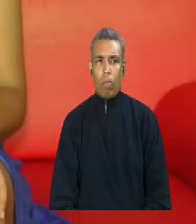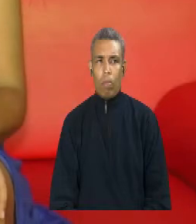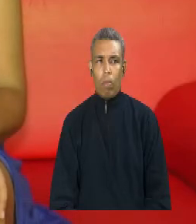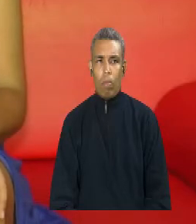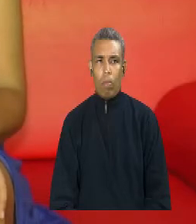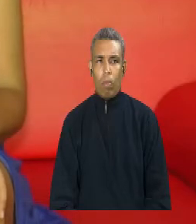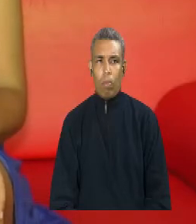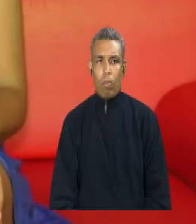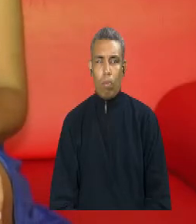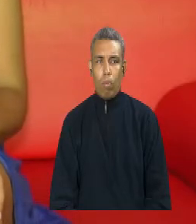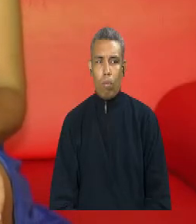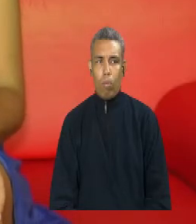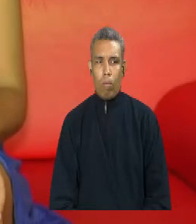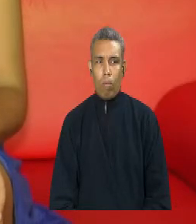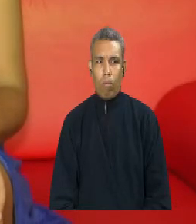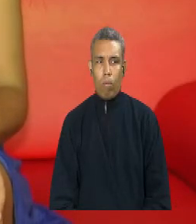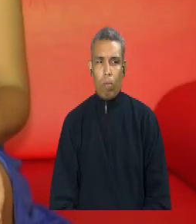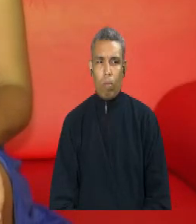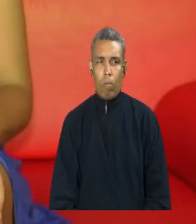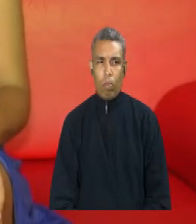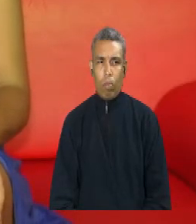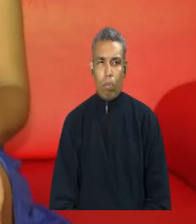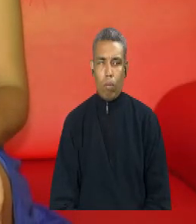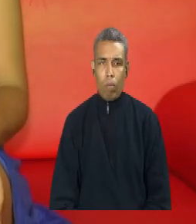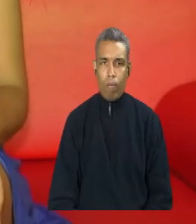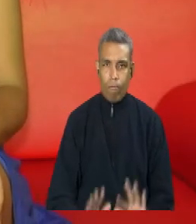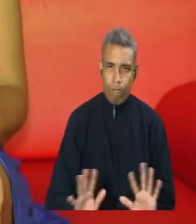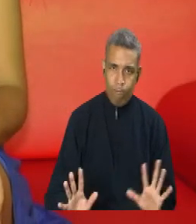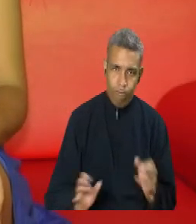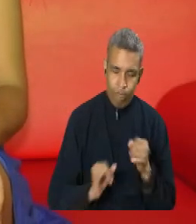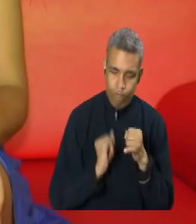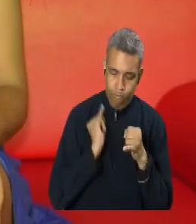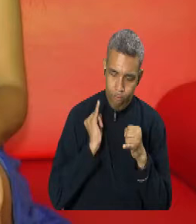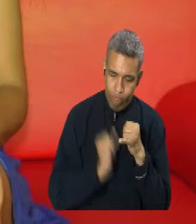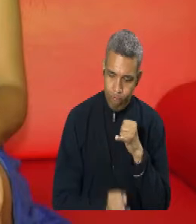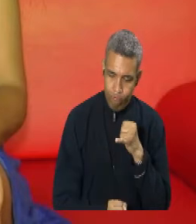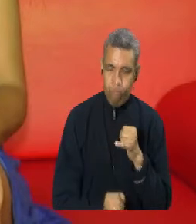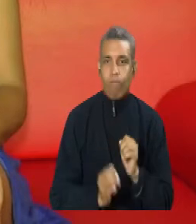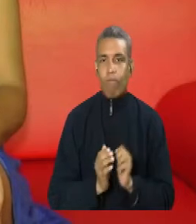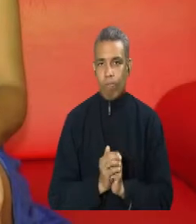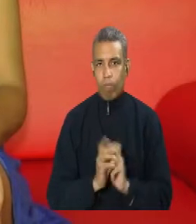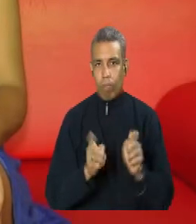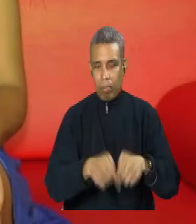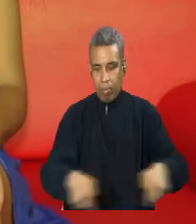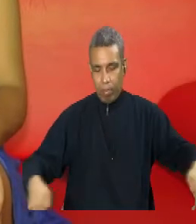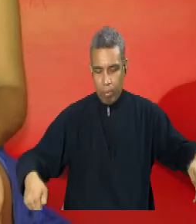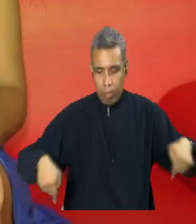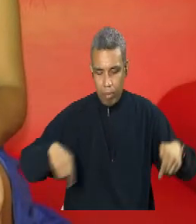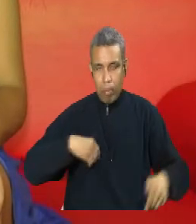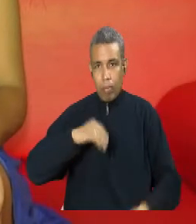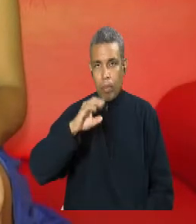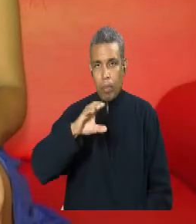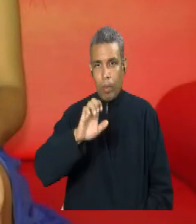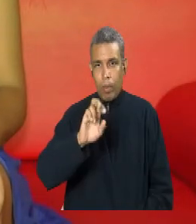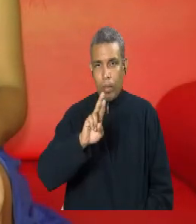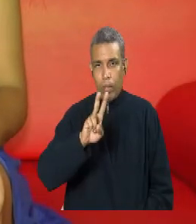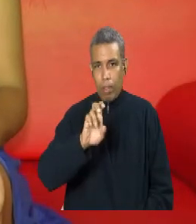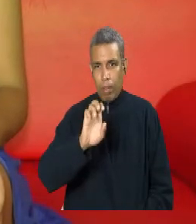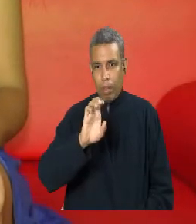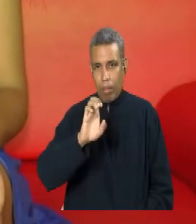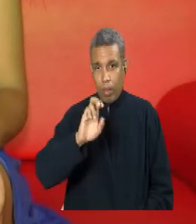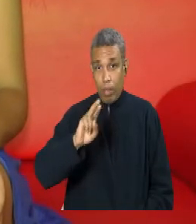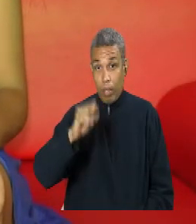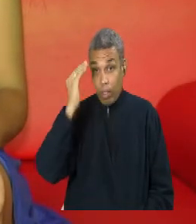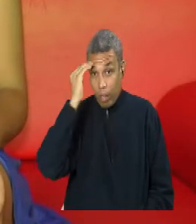Llegamos a nuestro punto final aquí en este programa que estamos llevando desde la cervecería. Recuerde que el 16 de julio es